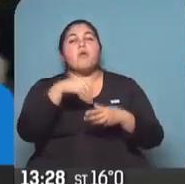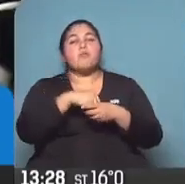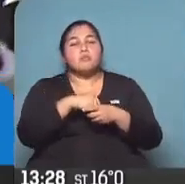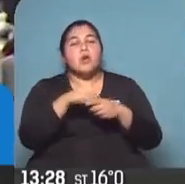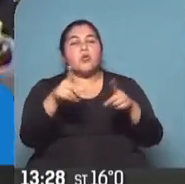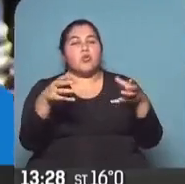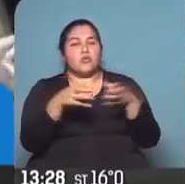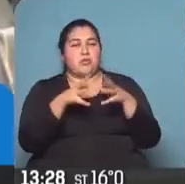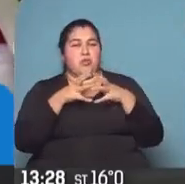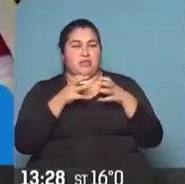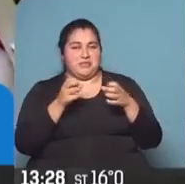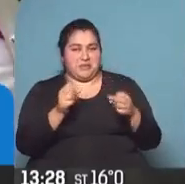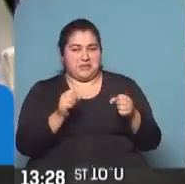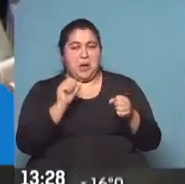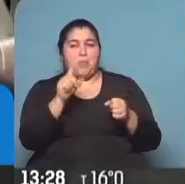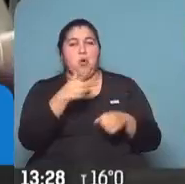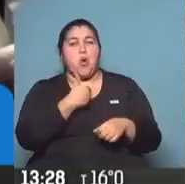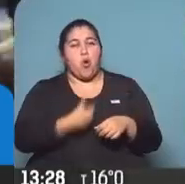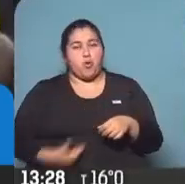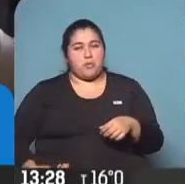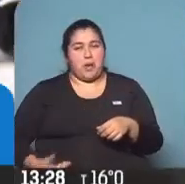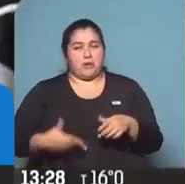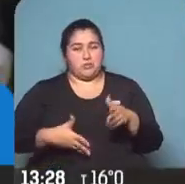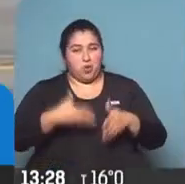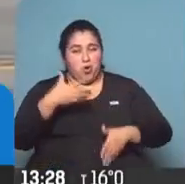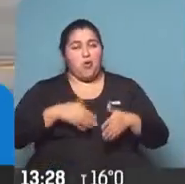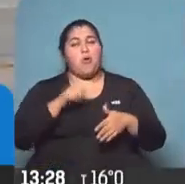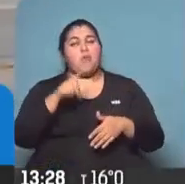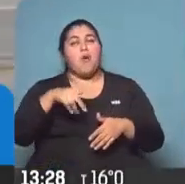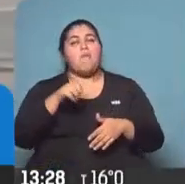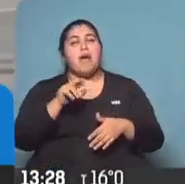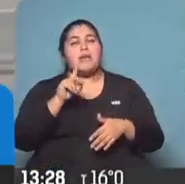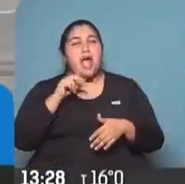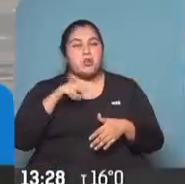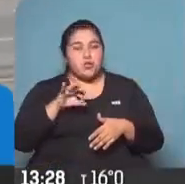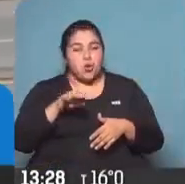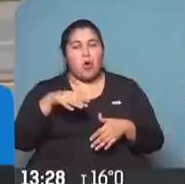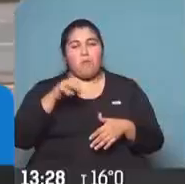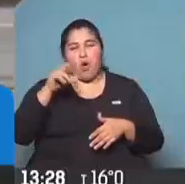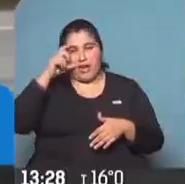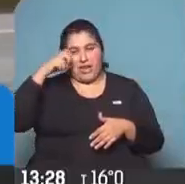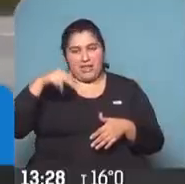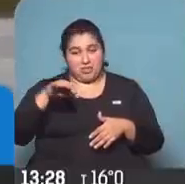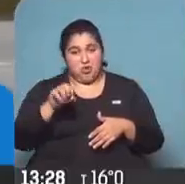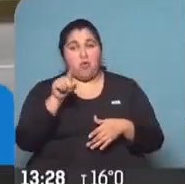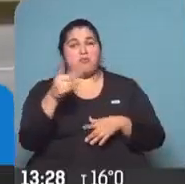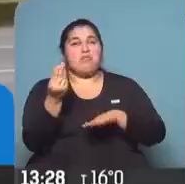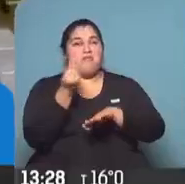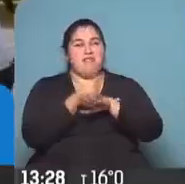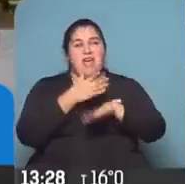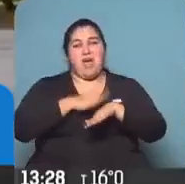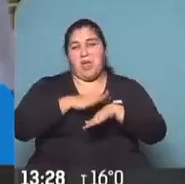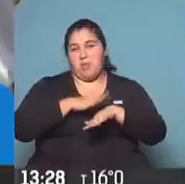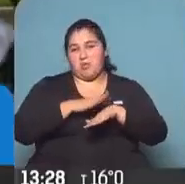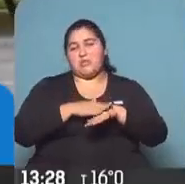secretario de la primera junta de gobierno patrio doctor mariano modelo en el que se designó para la conducción de lo que tenía